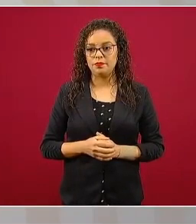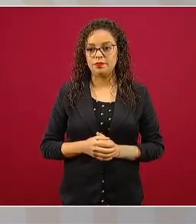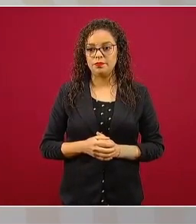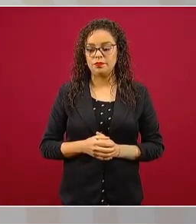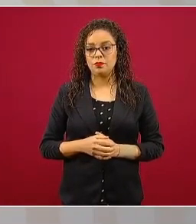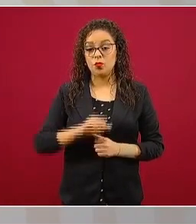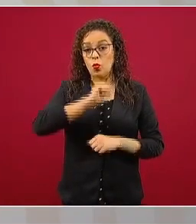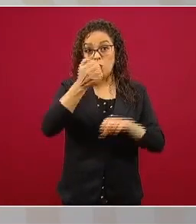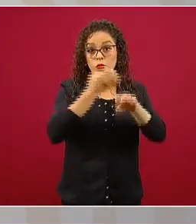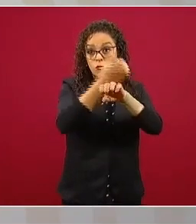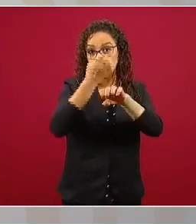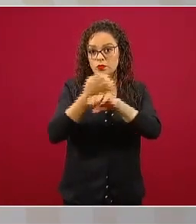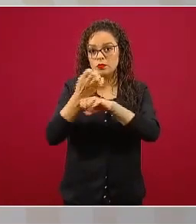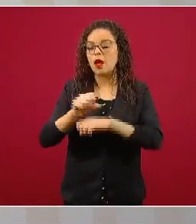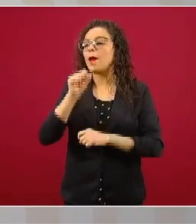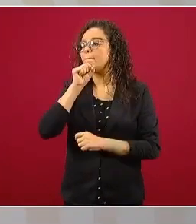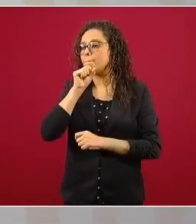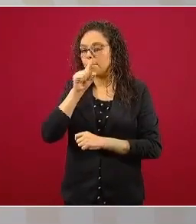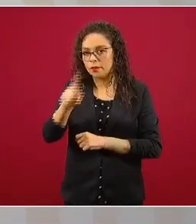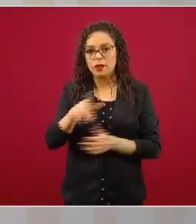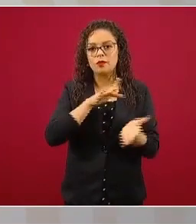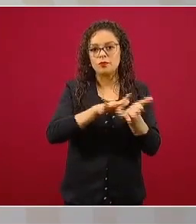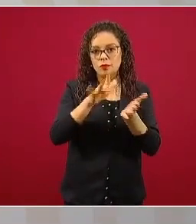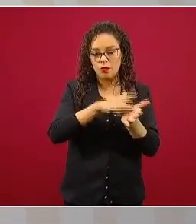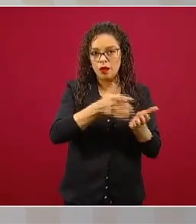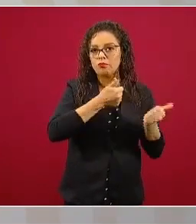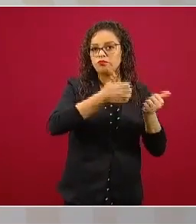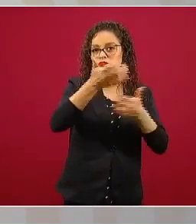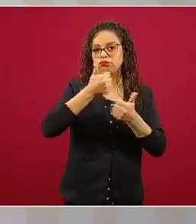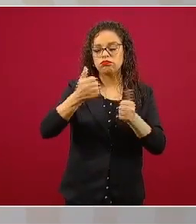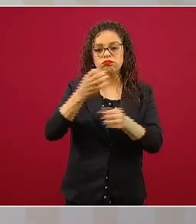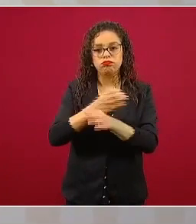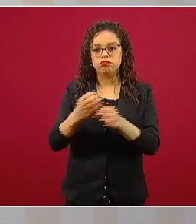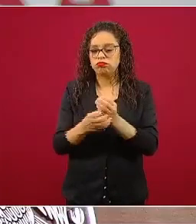otros estados. La segunda etapa